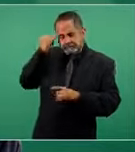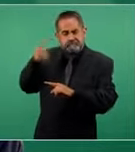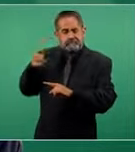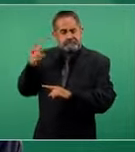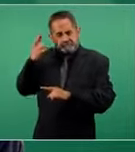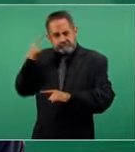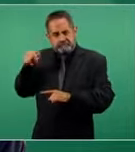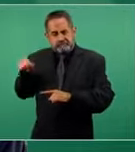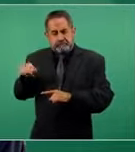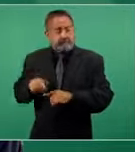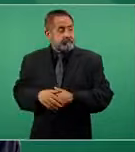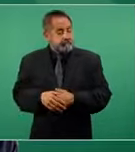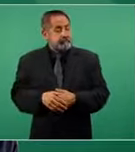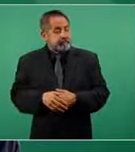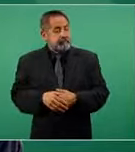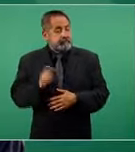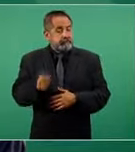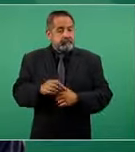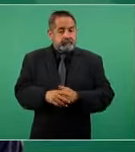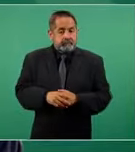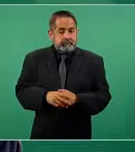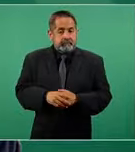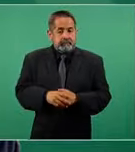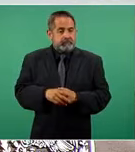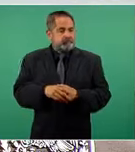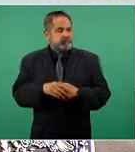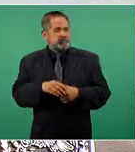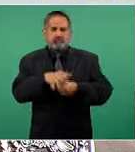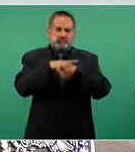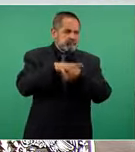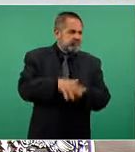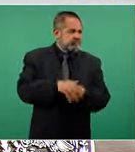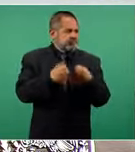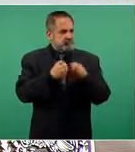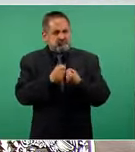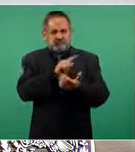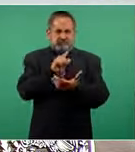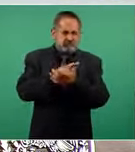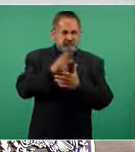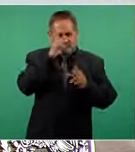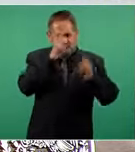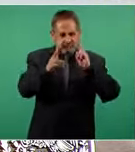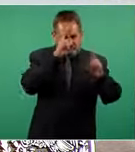de que no es con medidas coercitivas cómo